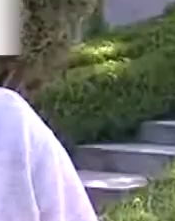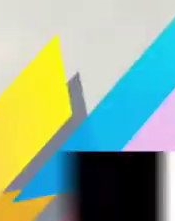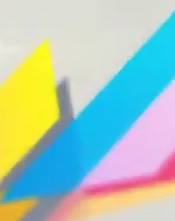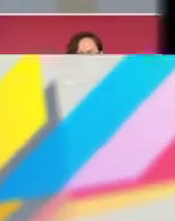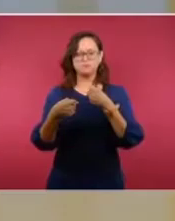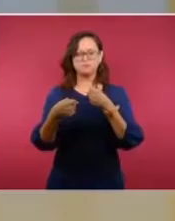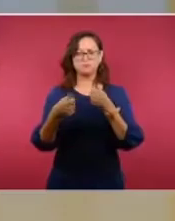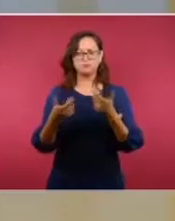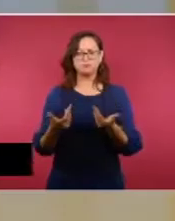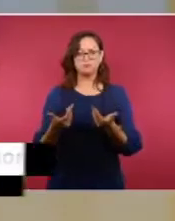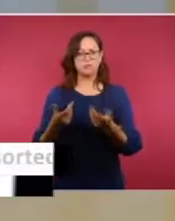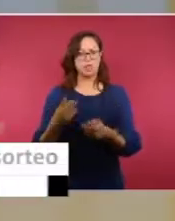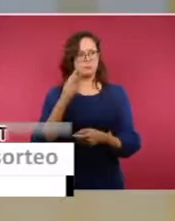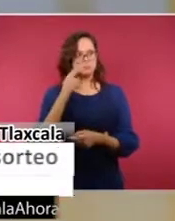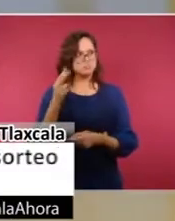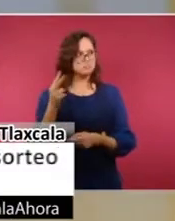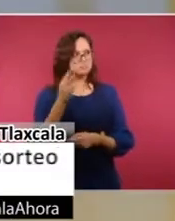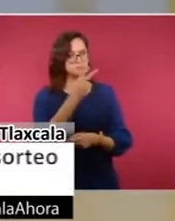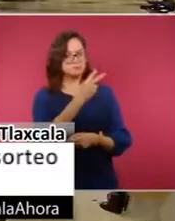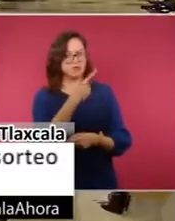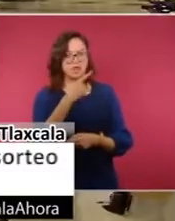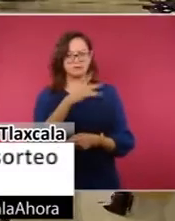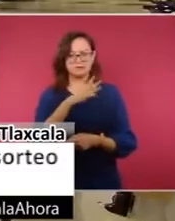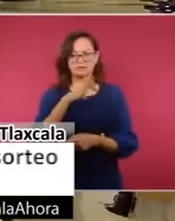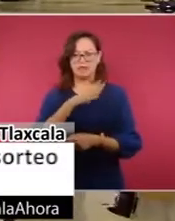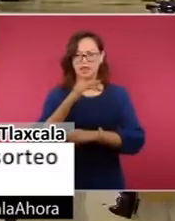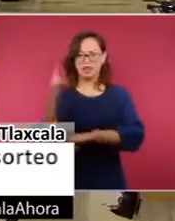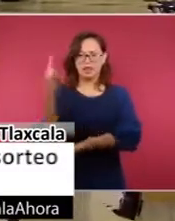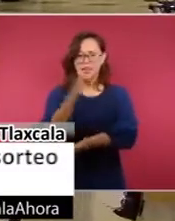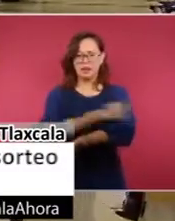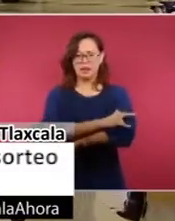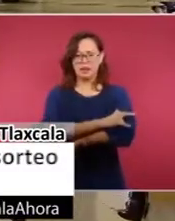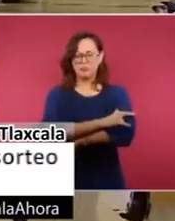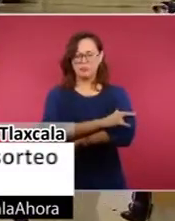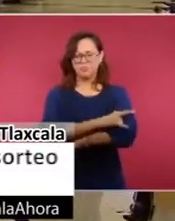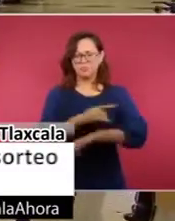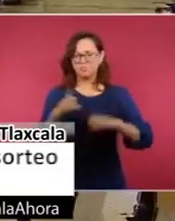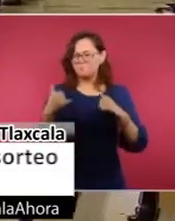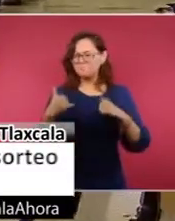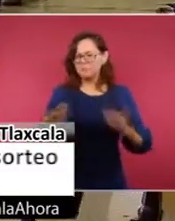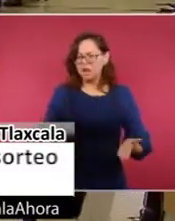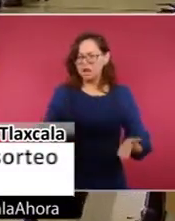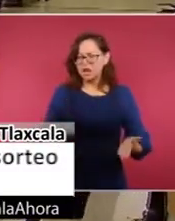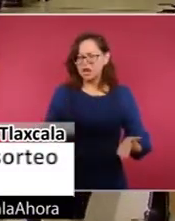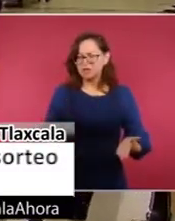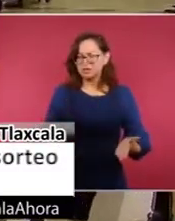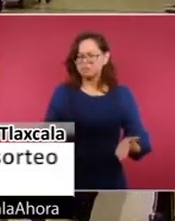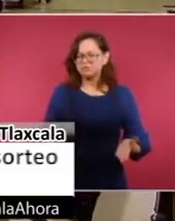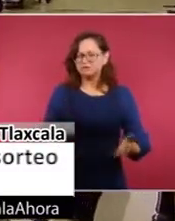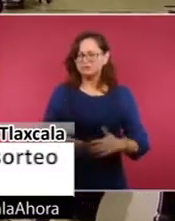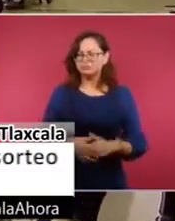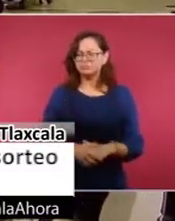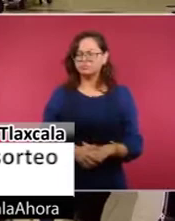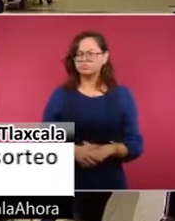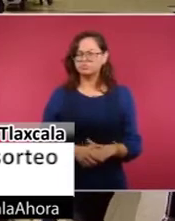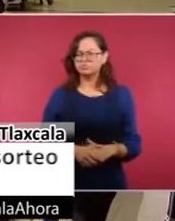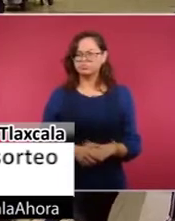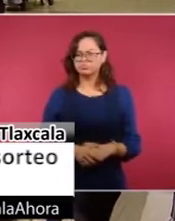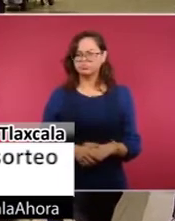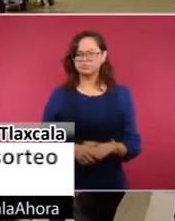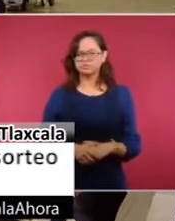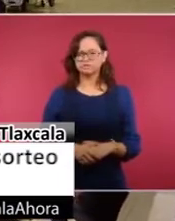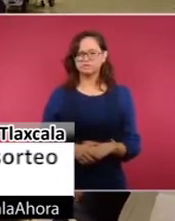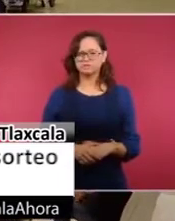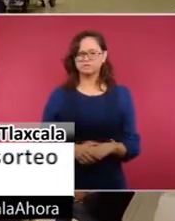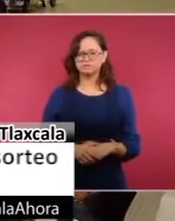higiene. El presidente Andrés Manuel López Obrador realizó la conferencia de prensa matutina desde lo que fuera el hangar presidencial de las administraciones